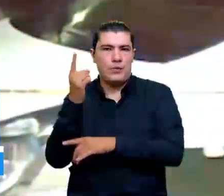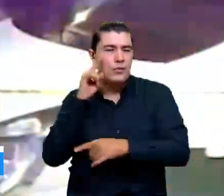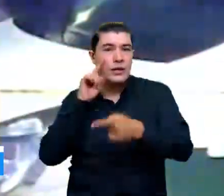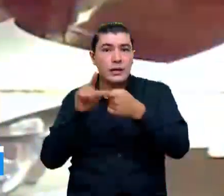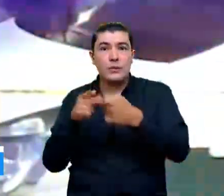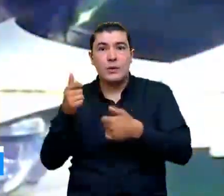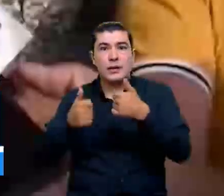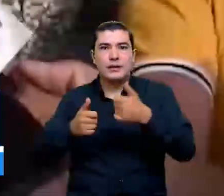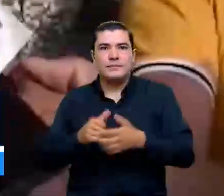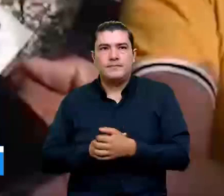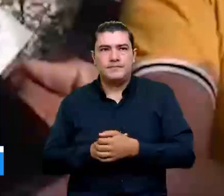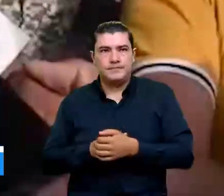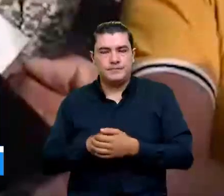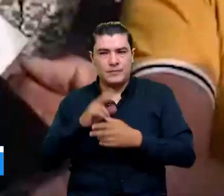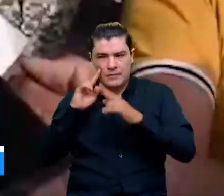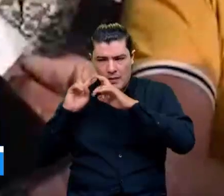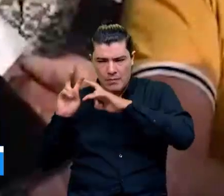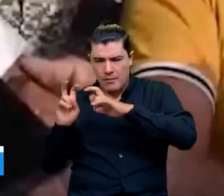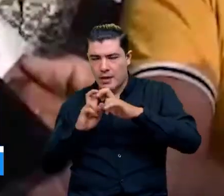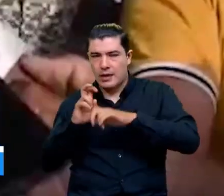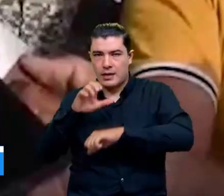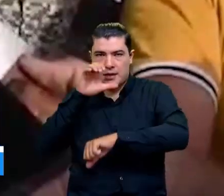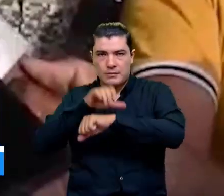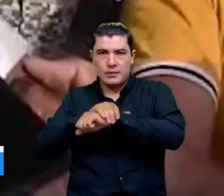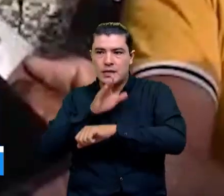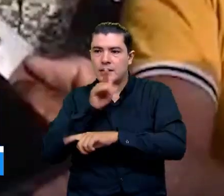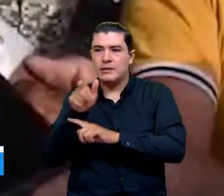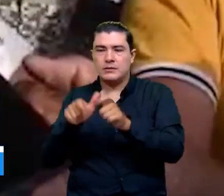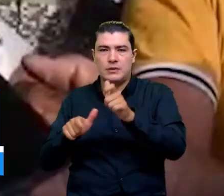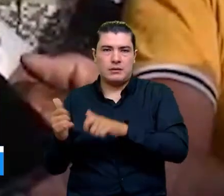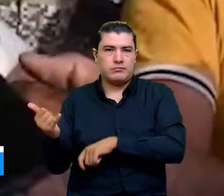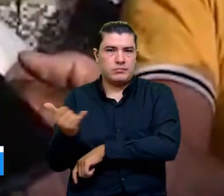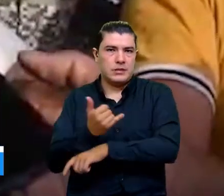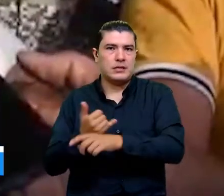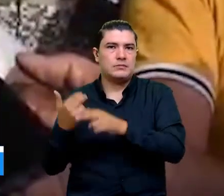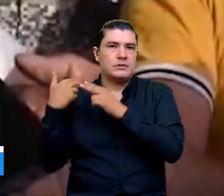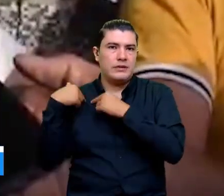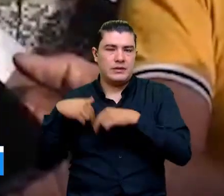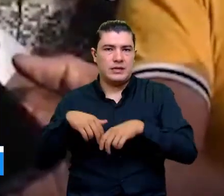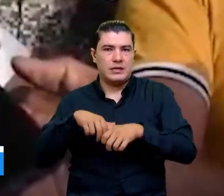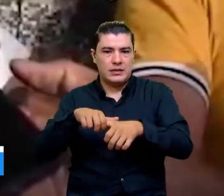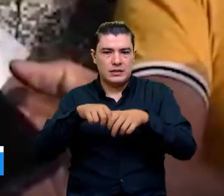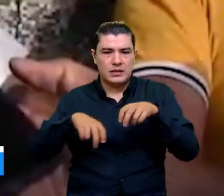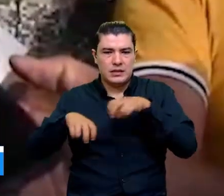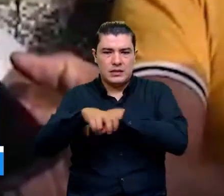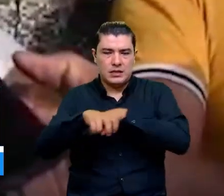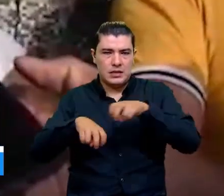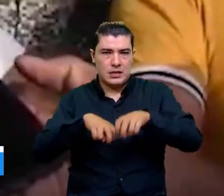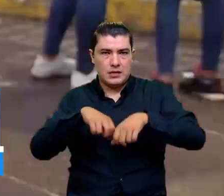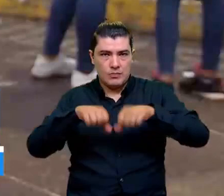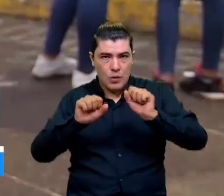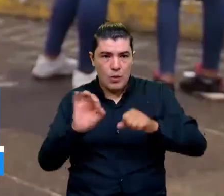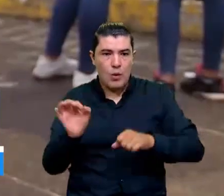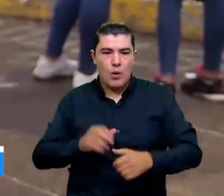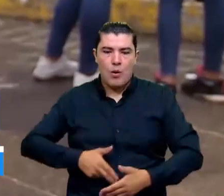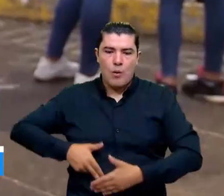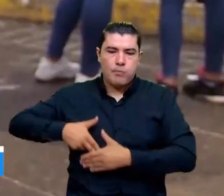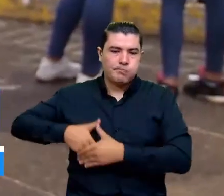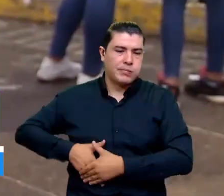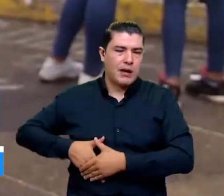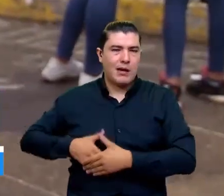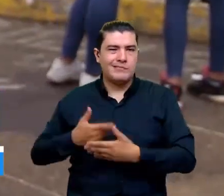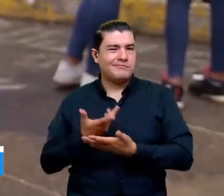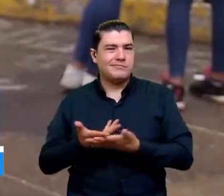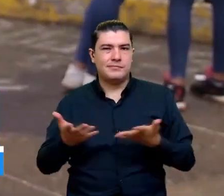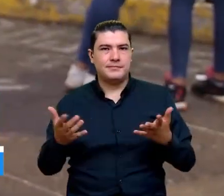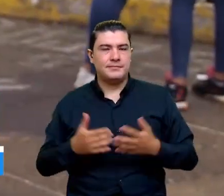poder lograr dar captura con las personas que están movilizándose en motocicleta, que están movilizándose armadas. Bueno, muy